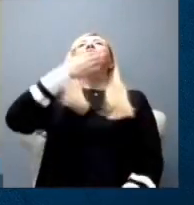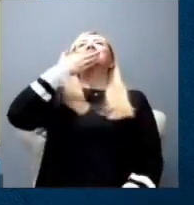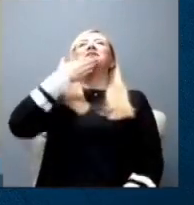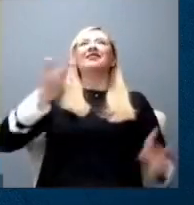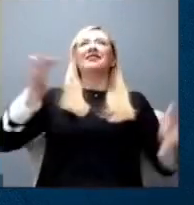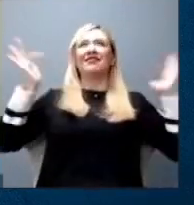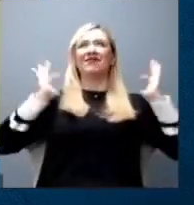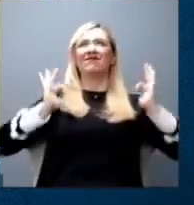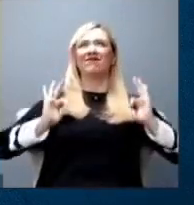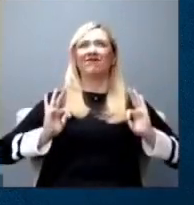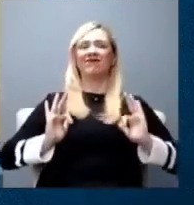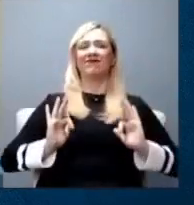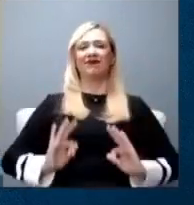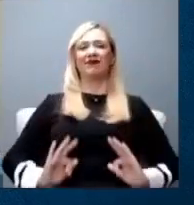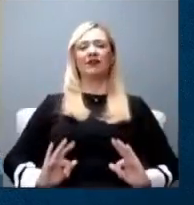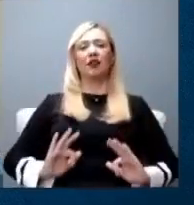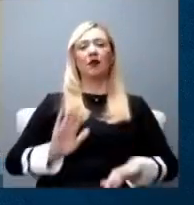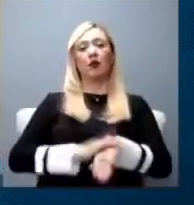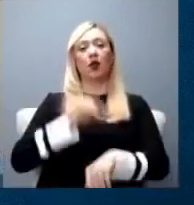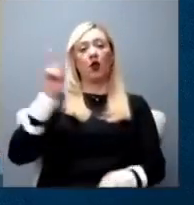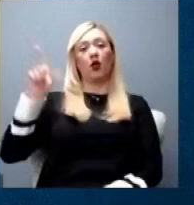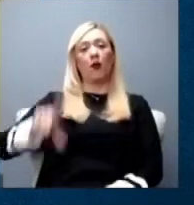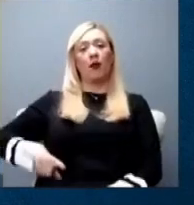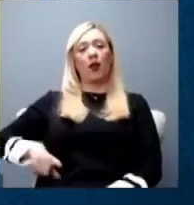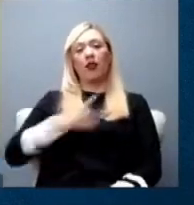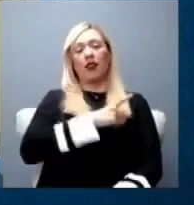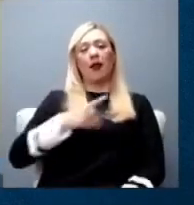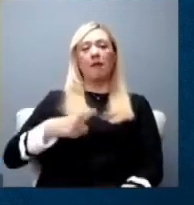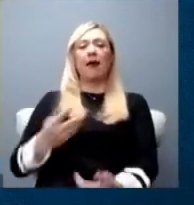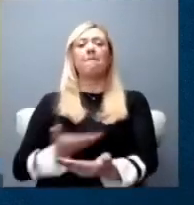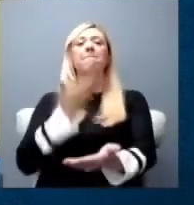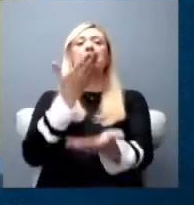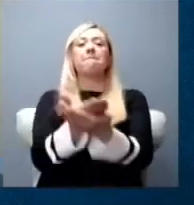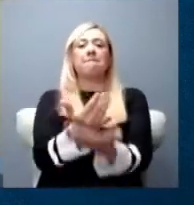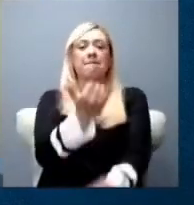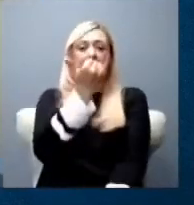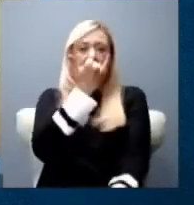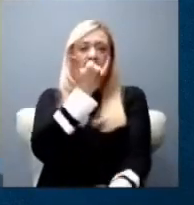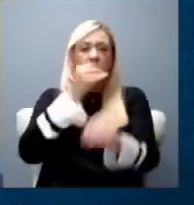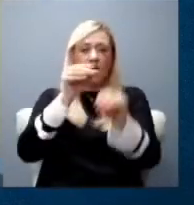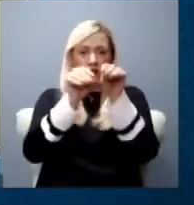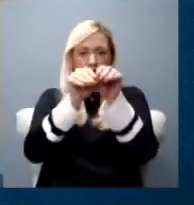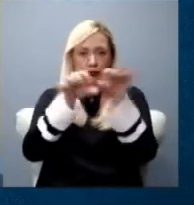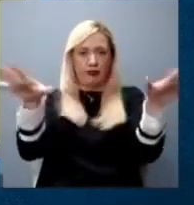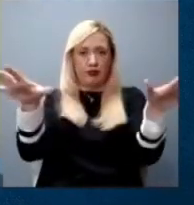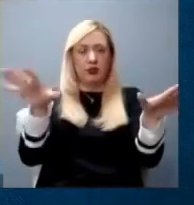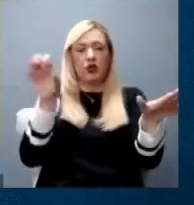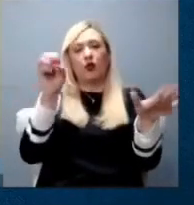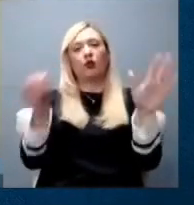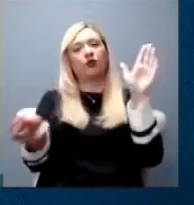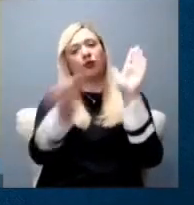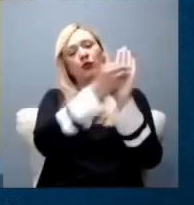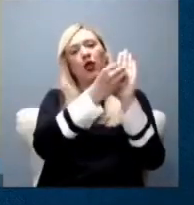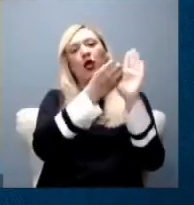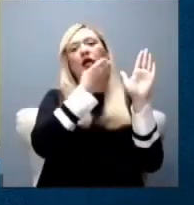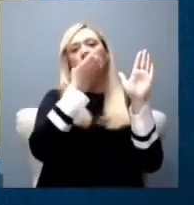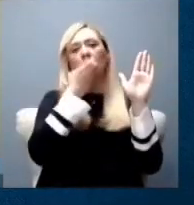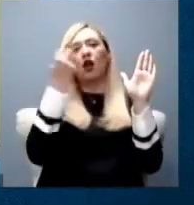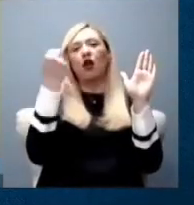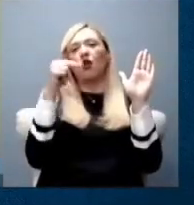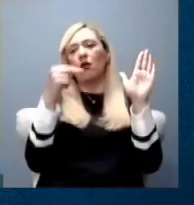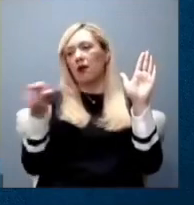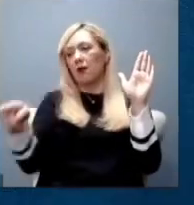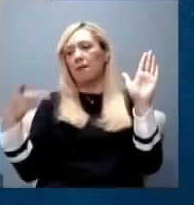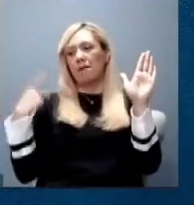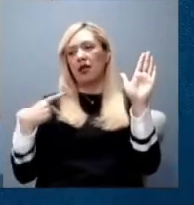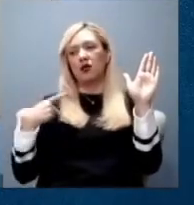que el Estado pida perdón público por lo que pasó, o que el Estado nombre una escuela, una calle, una montaña, con, valga la redundancia, el nombre de